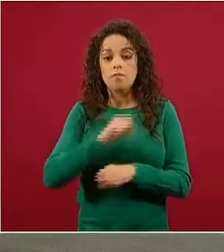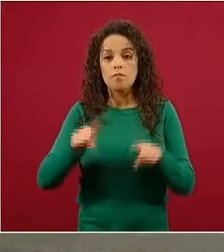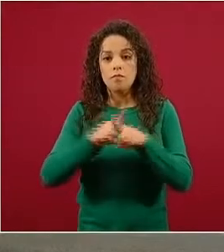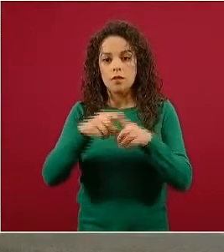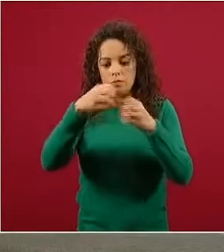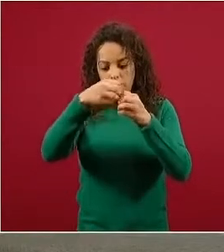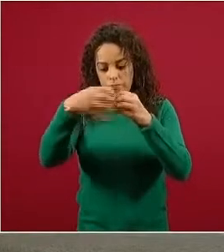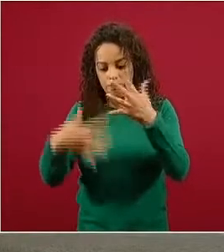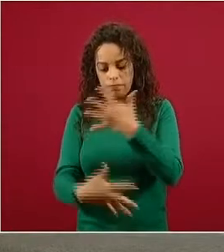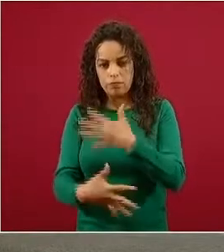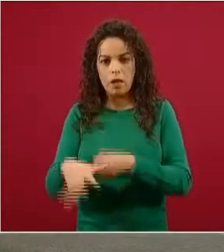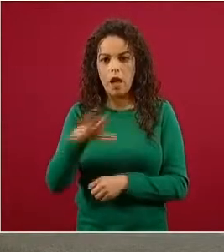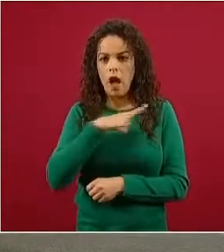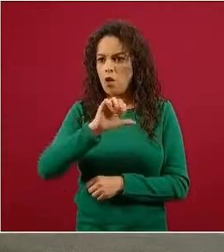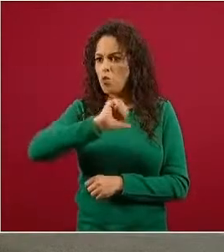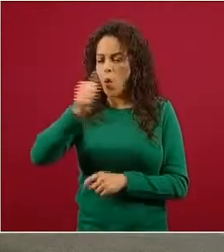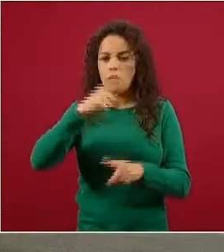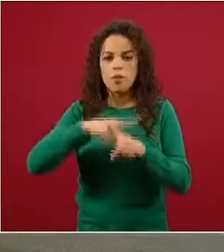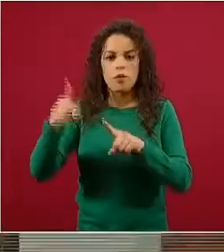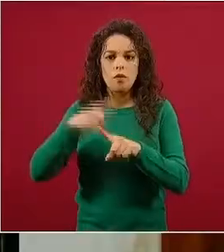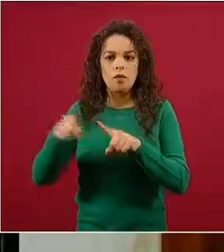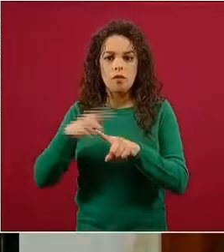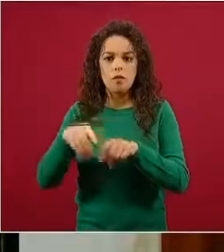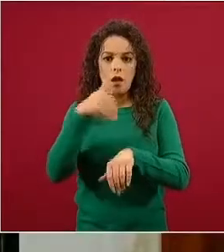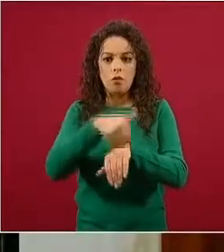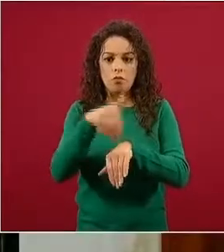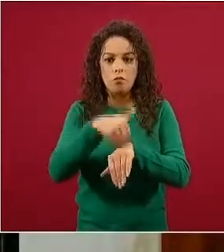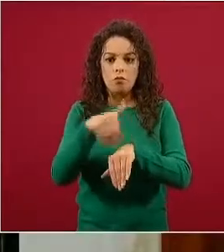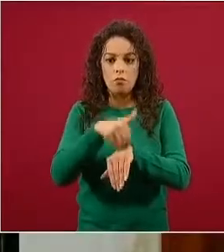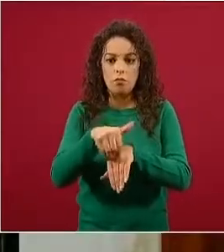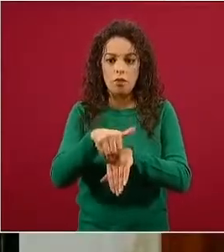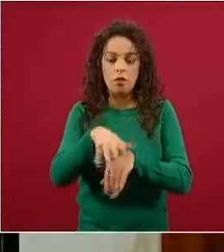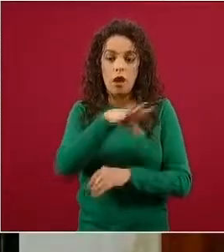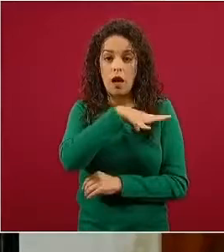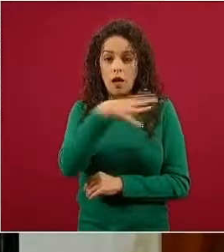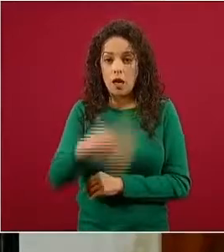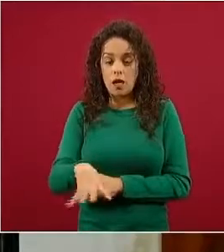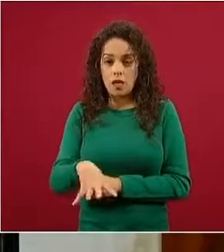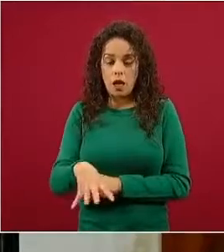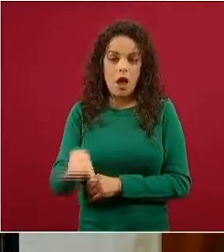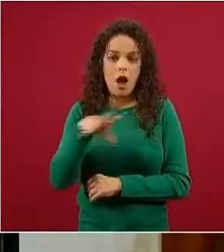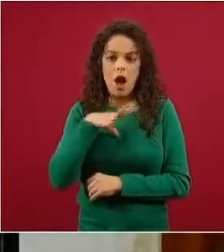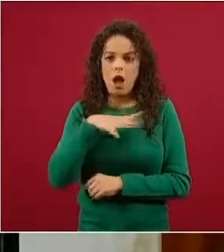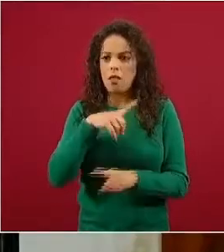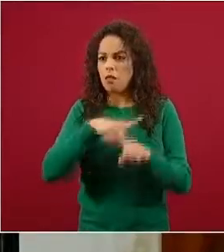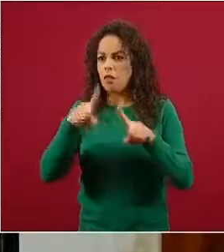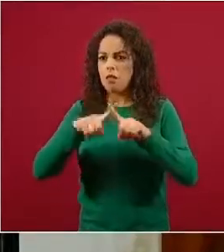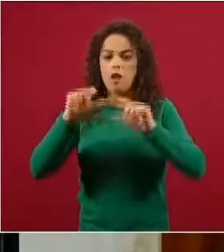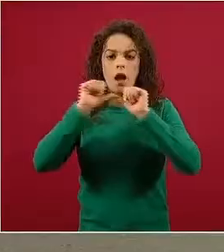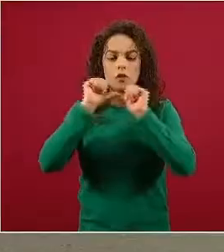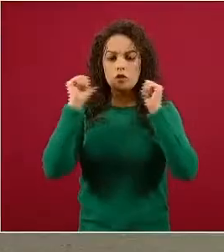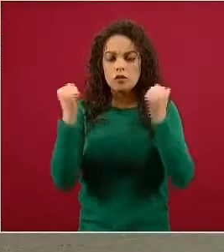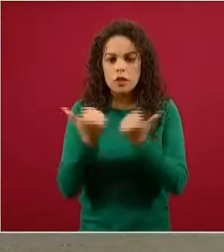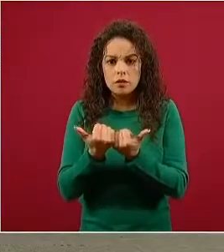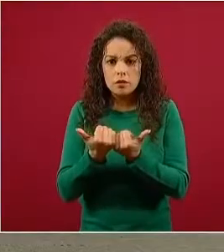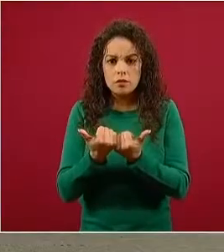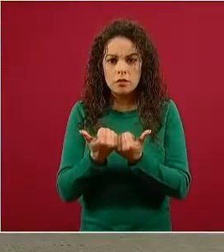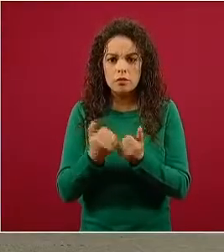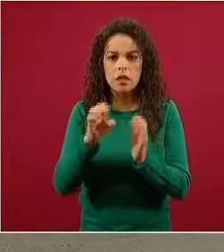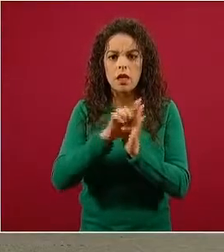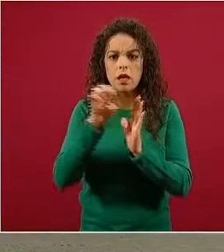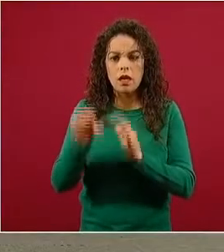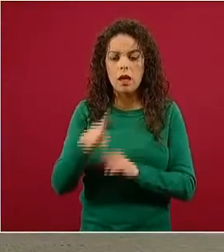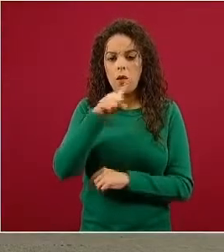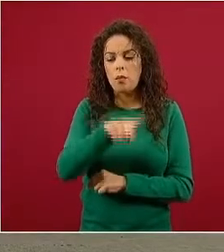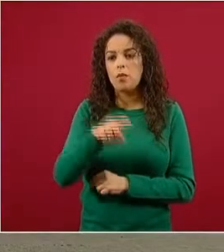se divide en varias opciones. Opción, por ansiedad, la otra es por riesgo suicida, la otra es